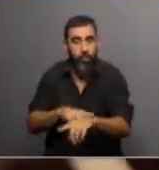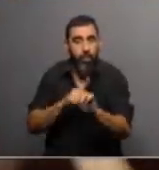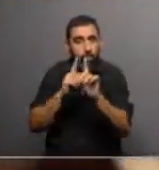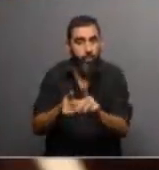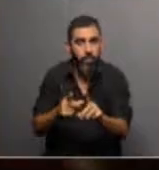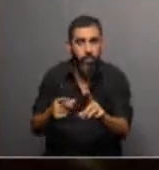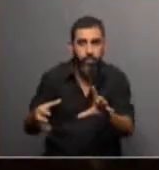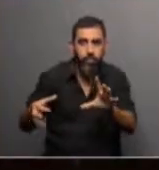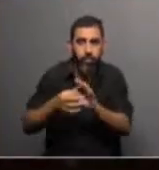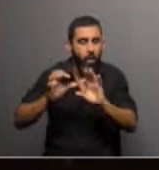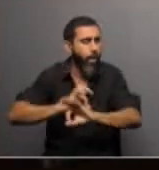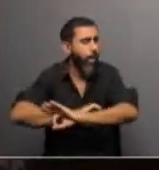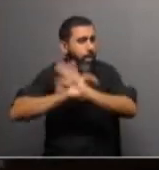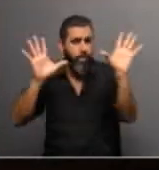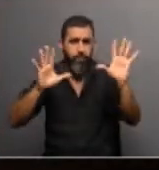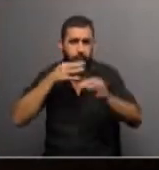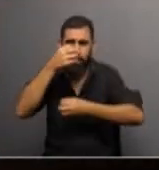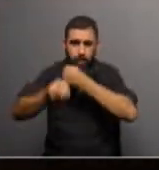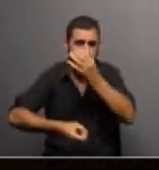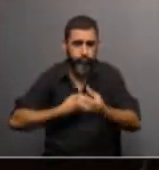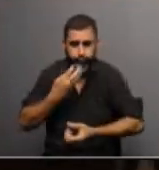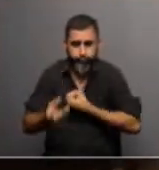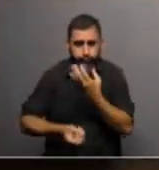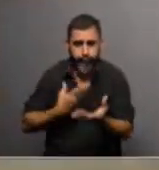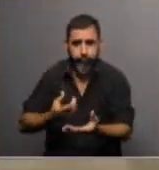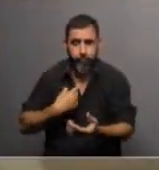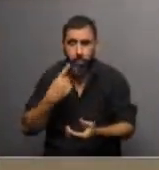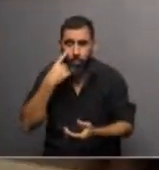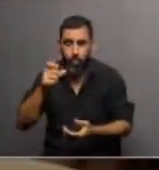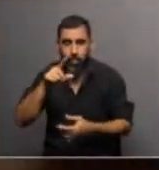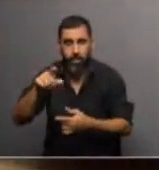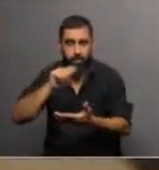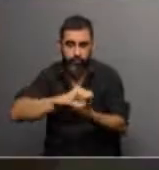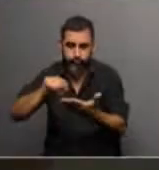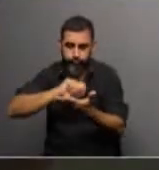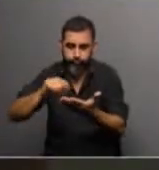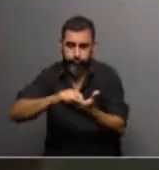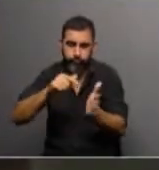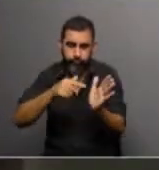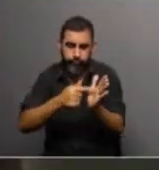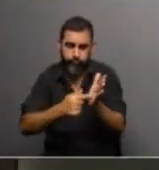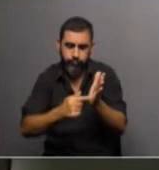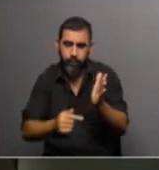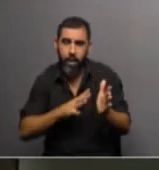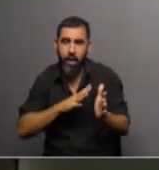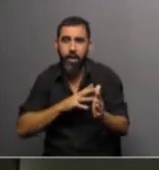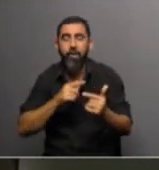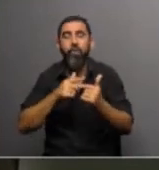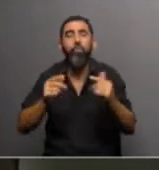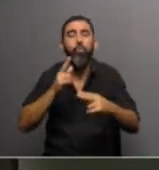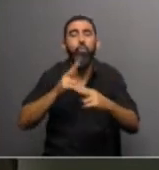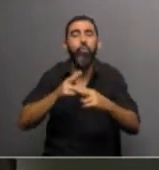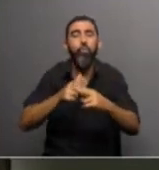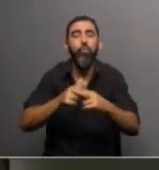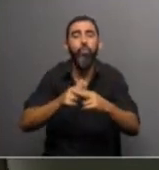la asociación libre psicoanalítica, y vos te das cuenta, después en esa página, que hay lo que ellos llaman